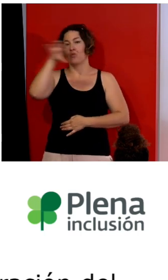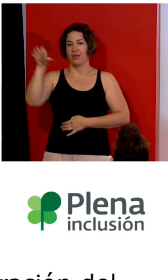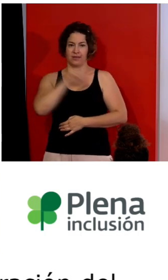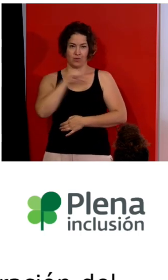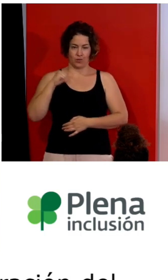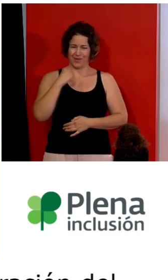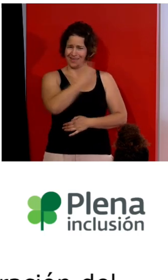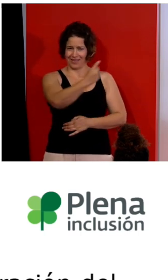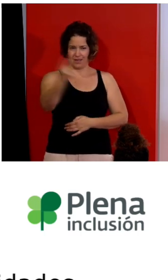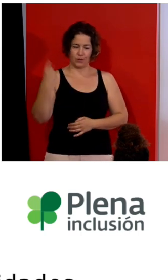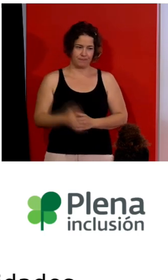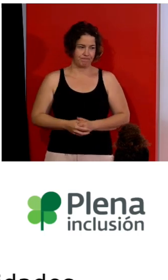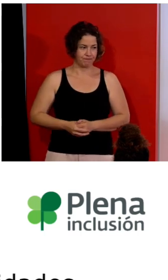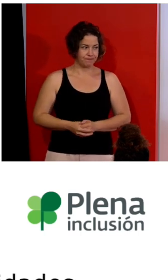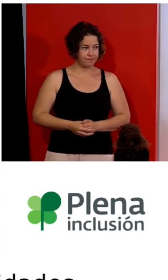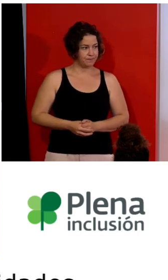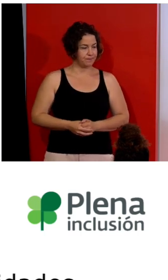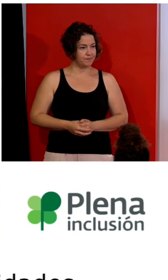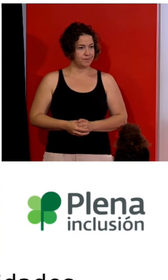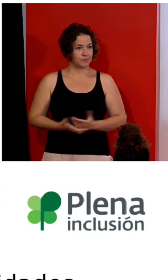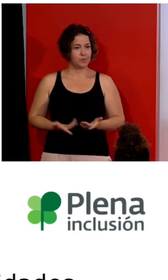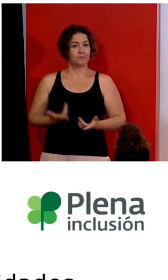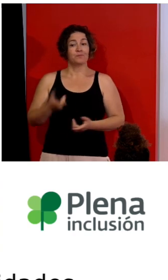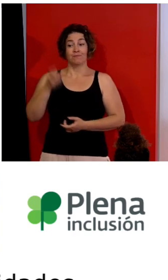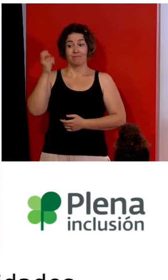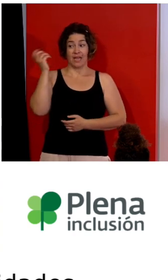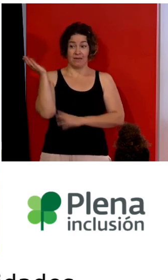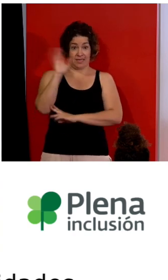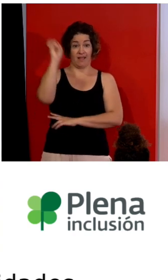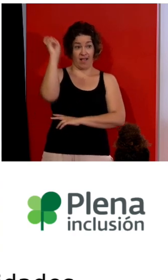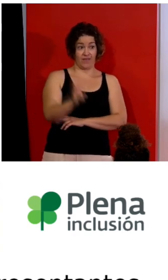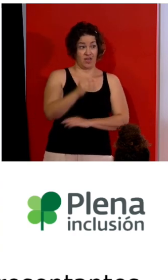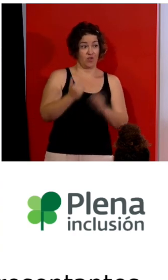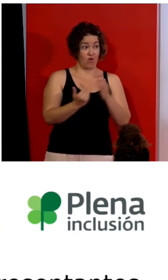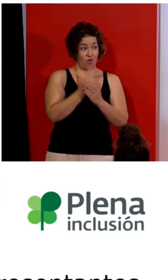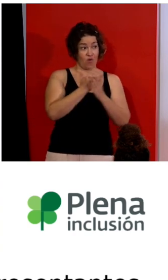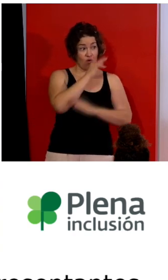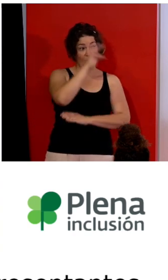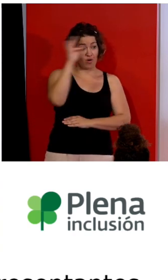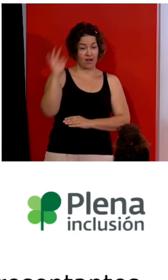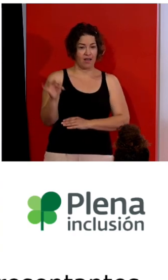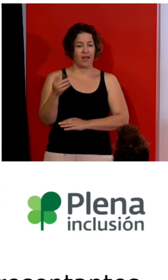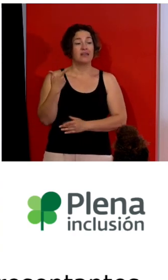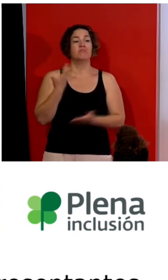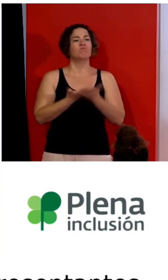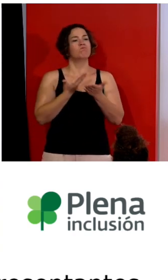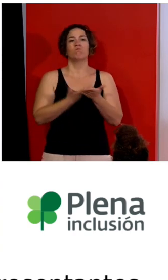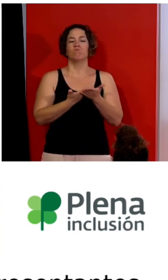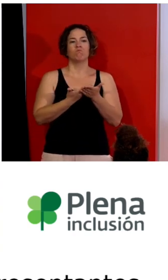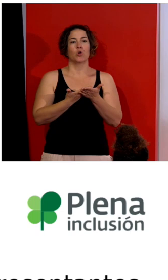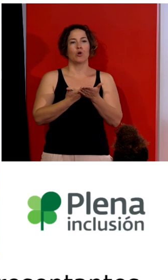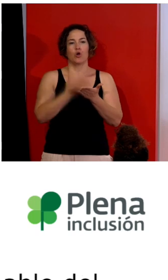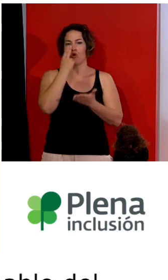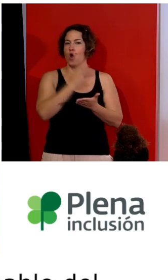autónomas. La presencia de sus representantes en esta jornada es una muestra palpable del compromiso en